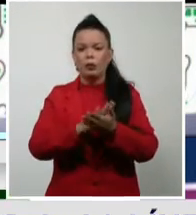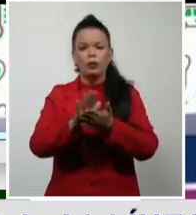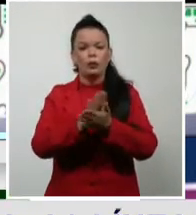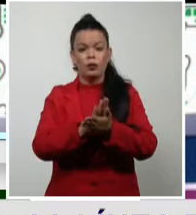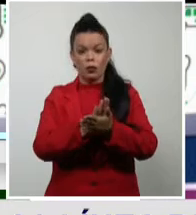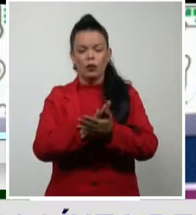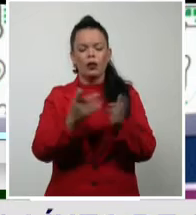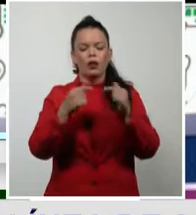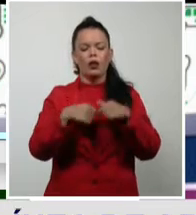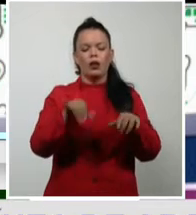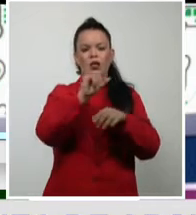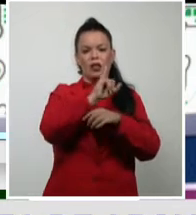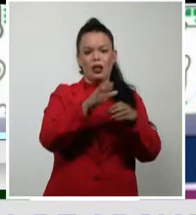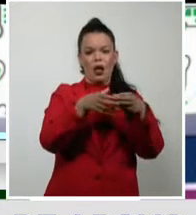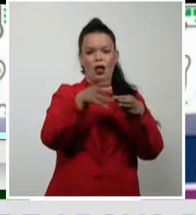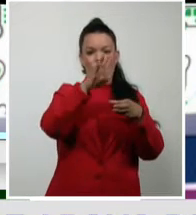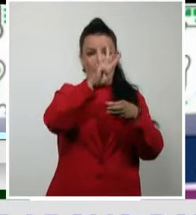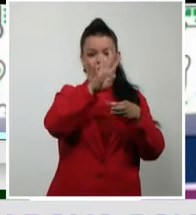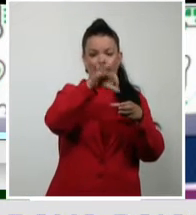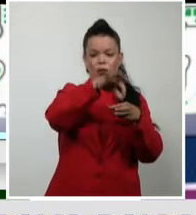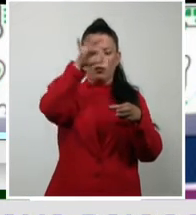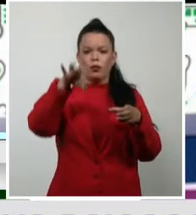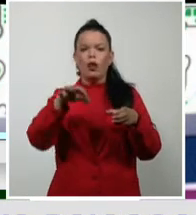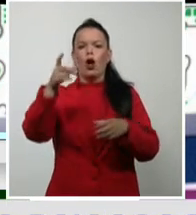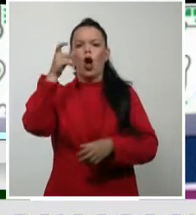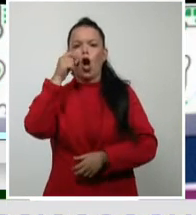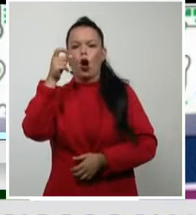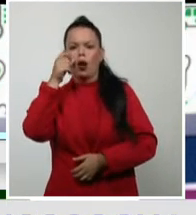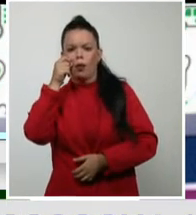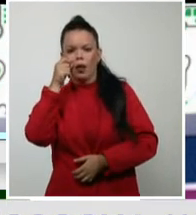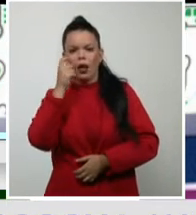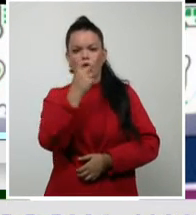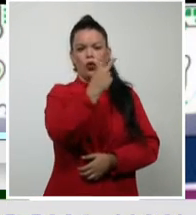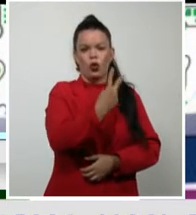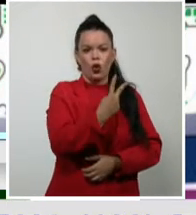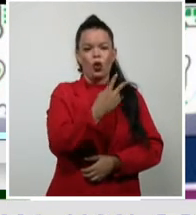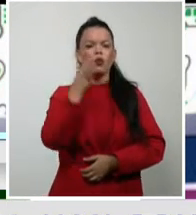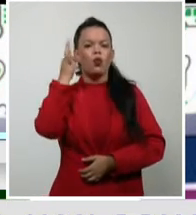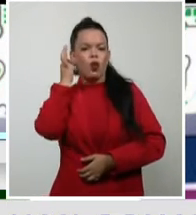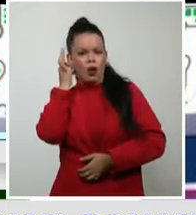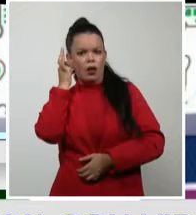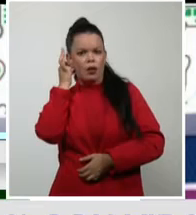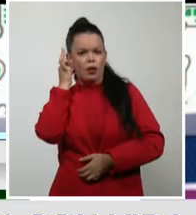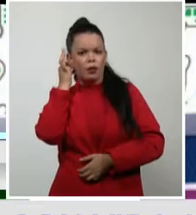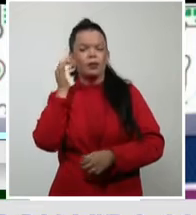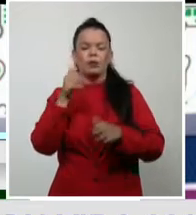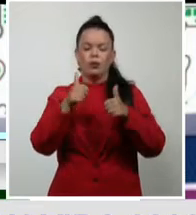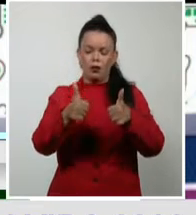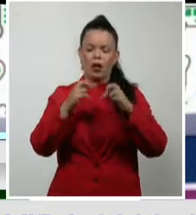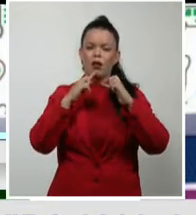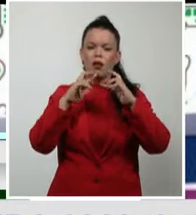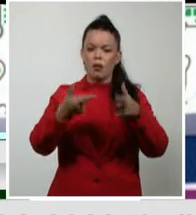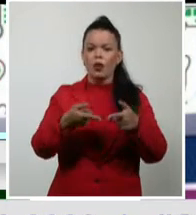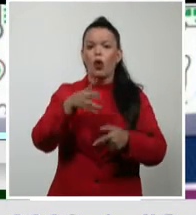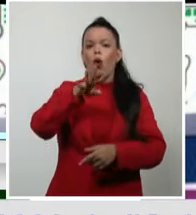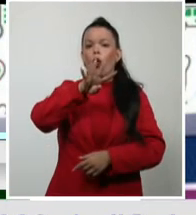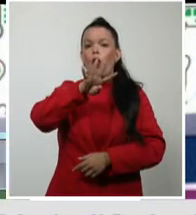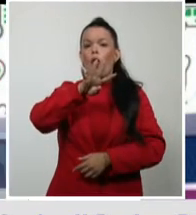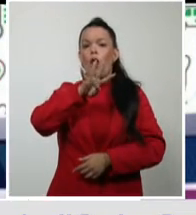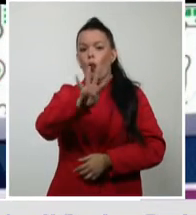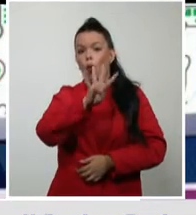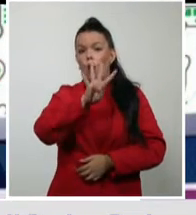casos diagnosticados, 4 fueron masculinos y 2 femeninos. 4 de los 6 casos, repetimos, fueron